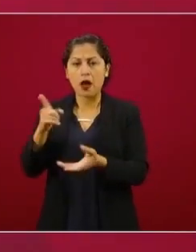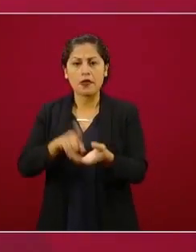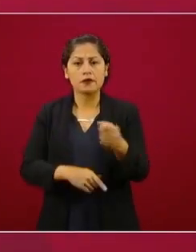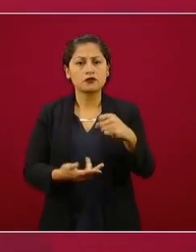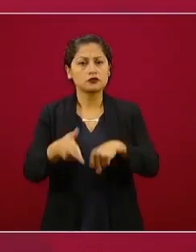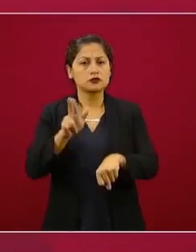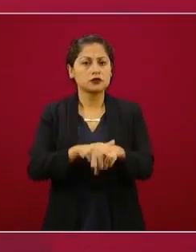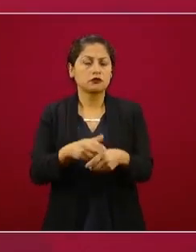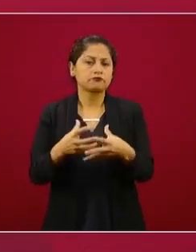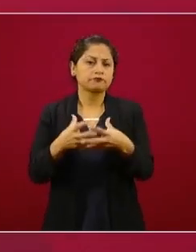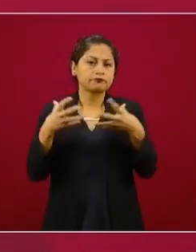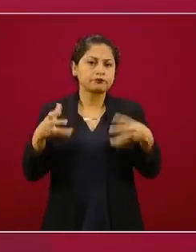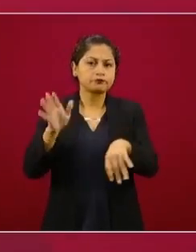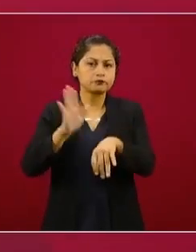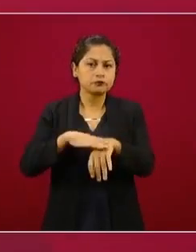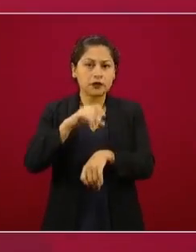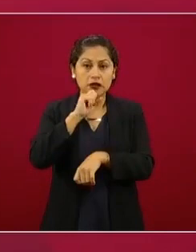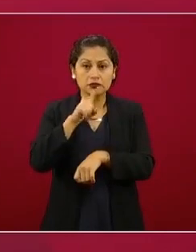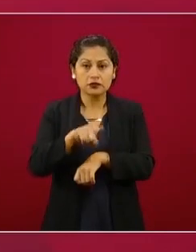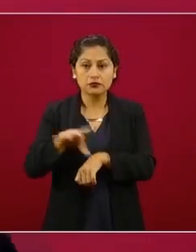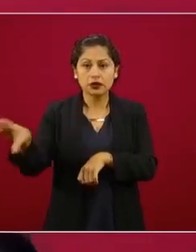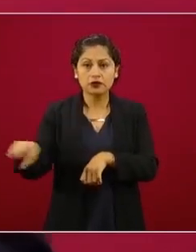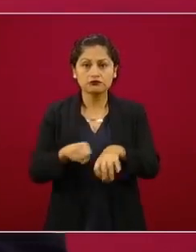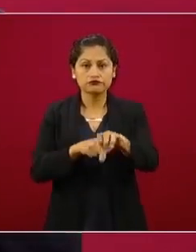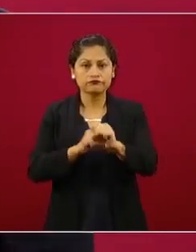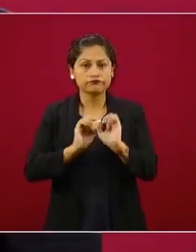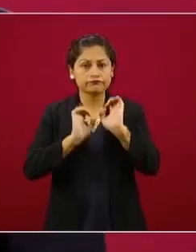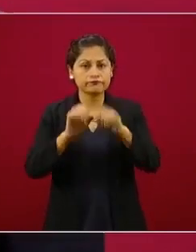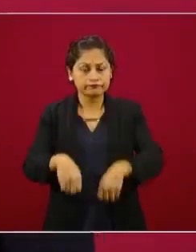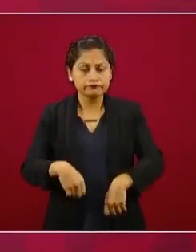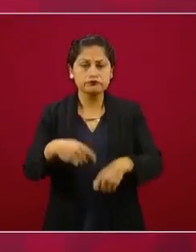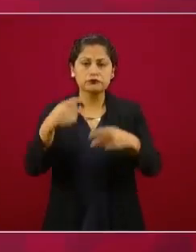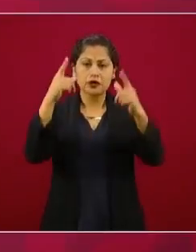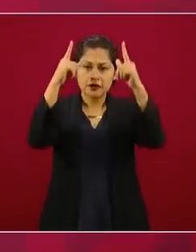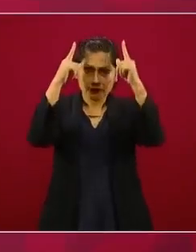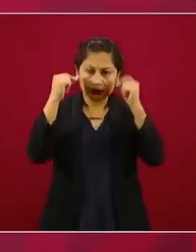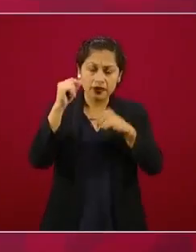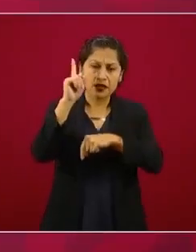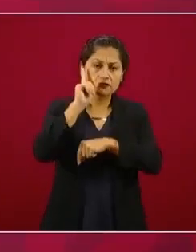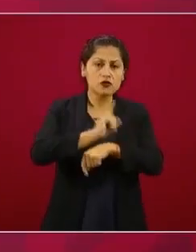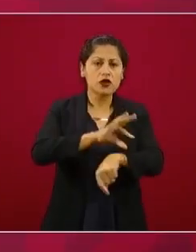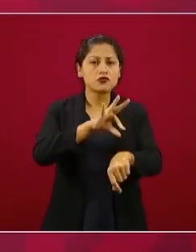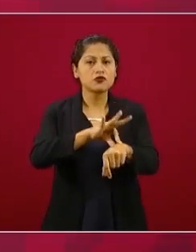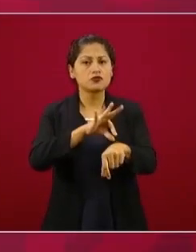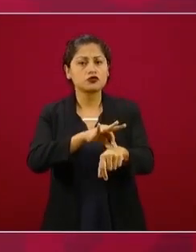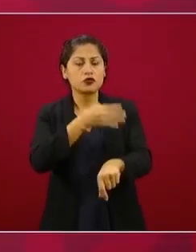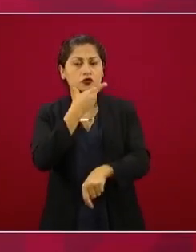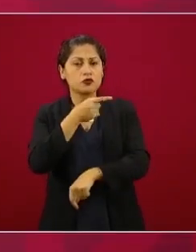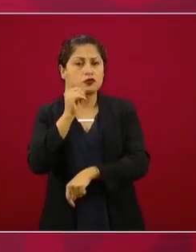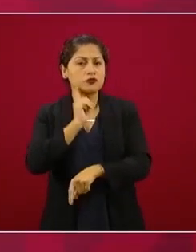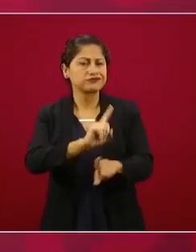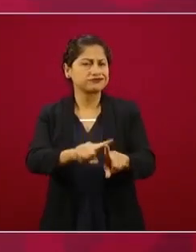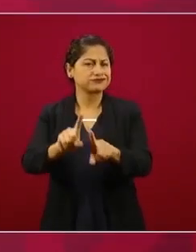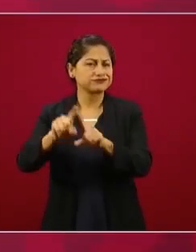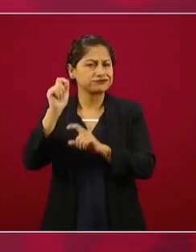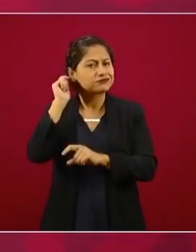especialistas, doctores, enfermeras. Miren el dato de enero a la